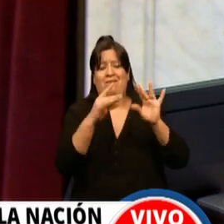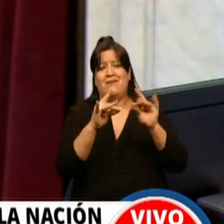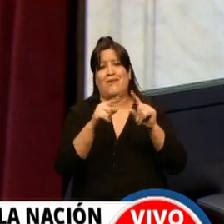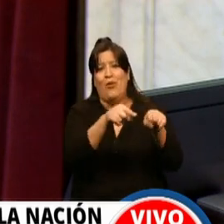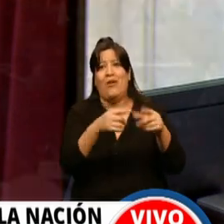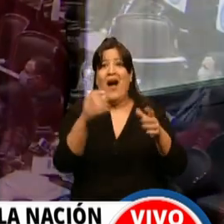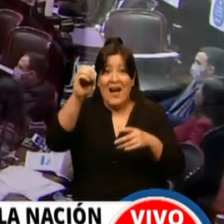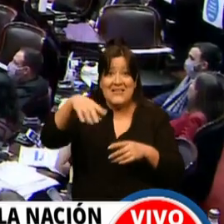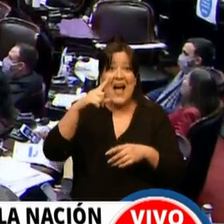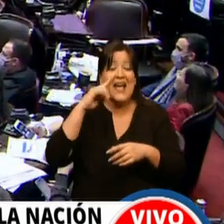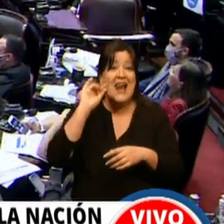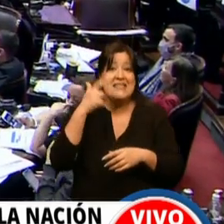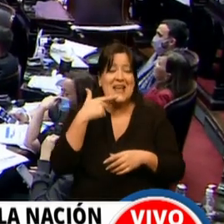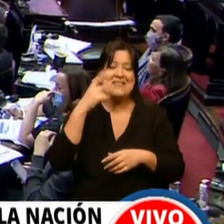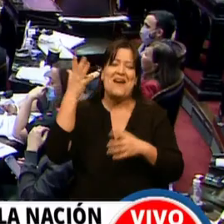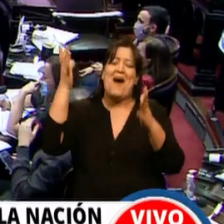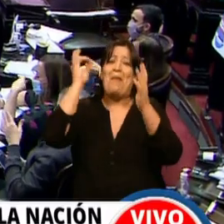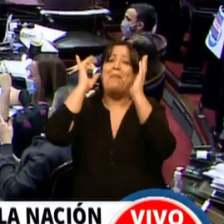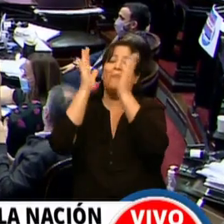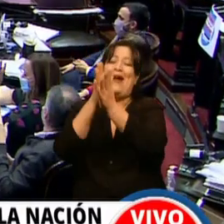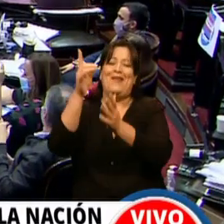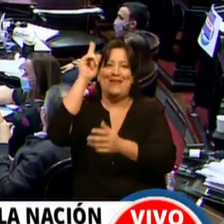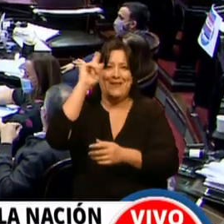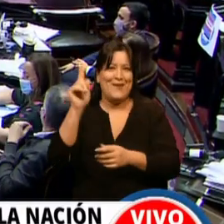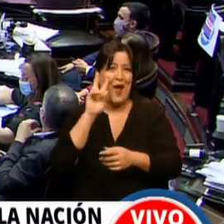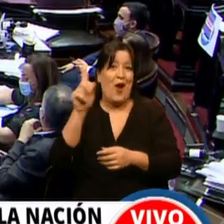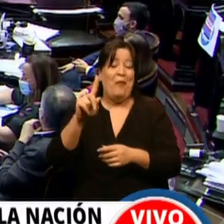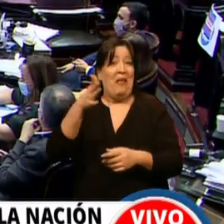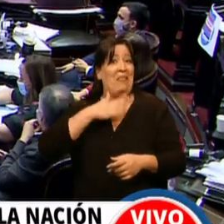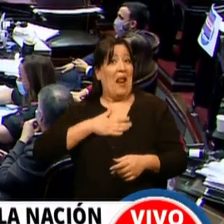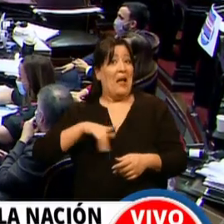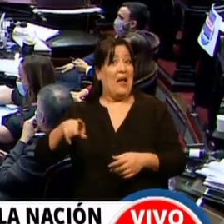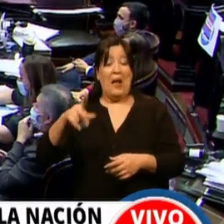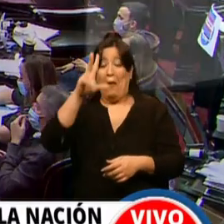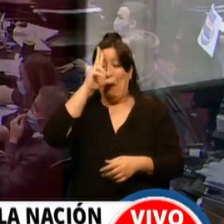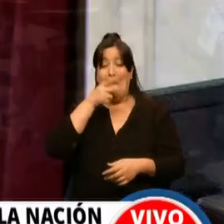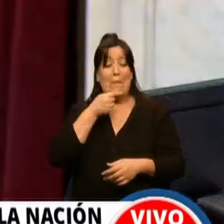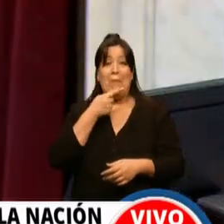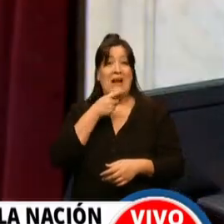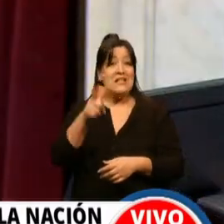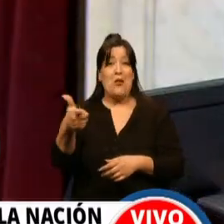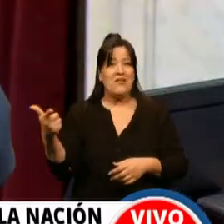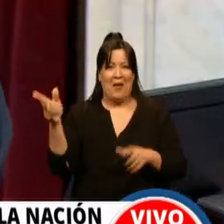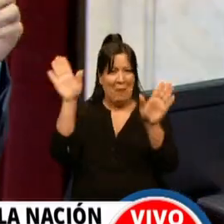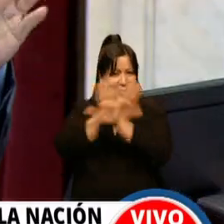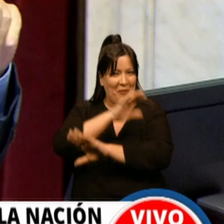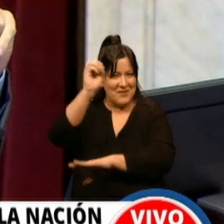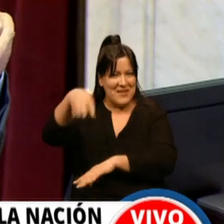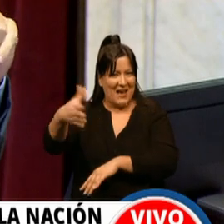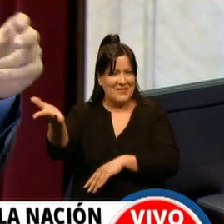a estas iglesias personas está tan tranquilo que pareciera que no está